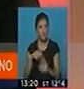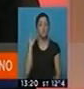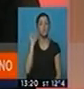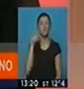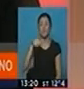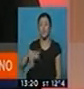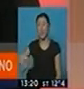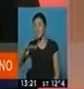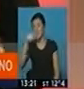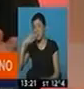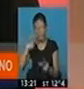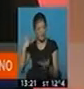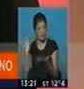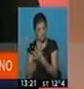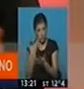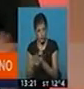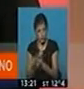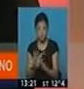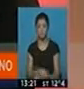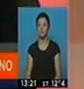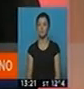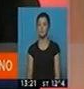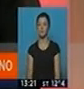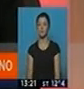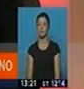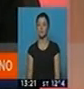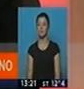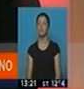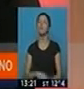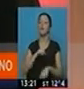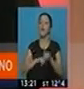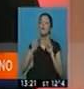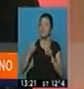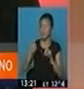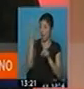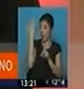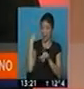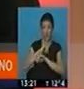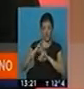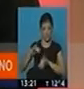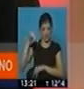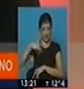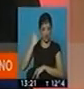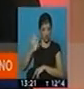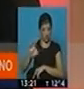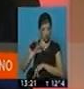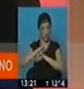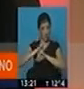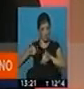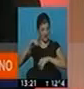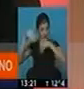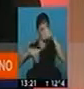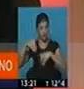pueblo español. Vos sabés que en el medio de la campaña electoral, en el mes de mayo, España tuvo que presentar ante la